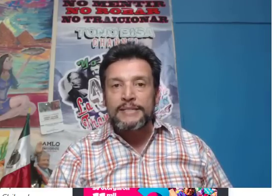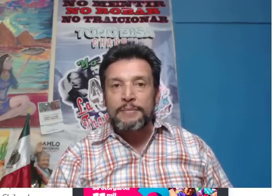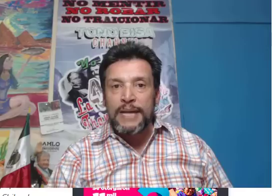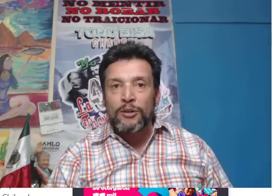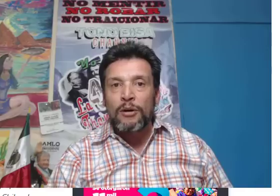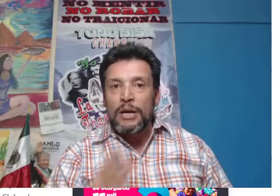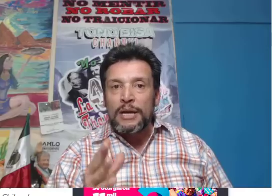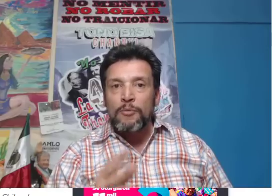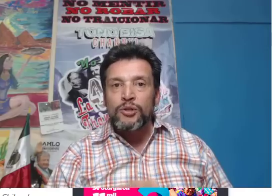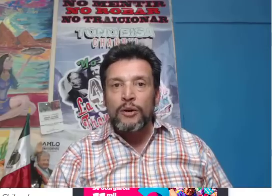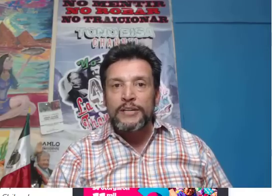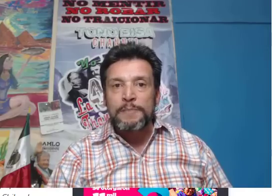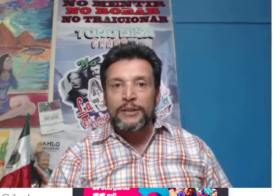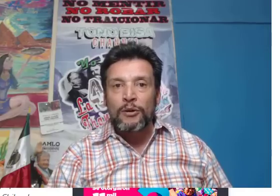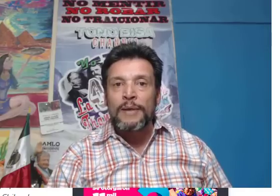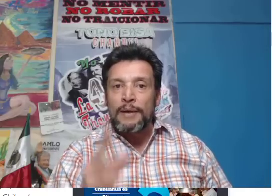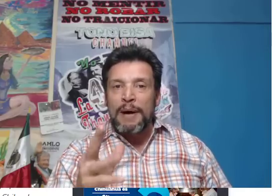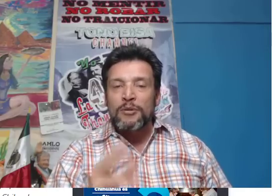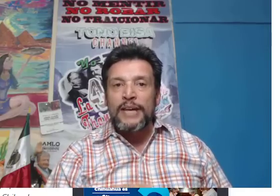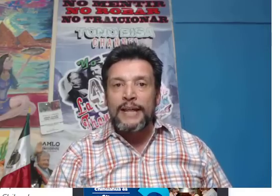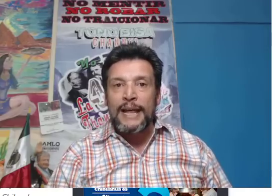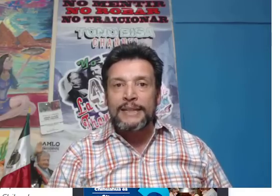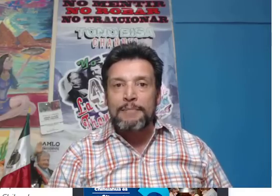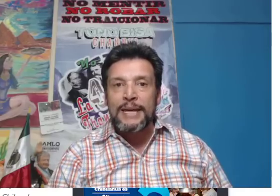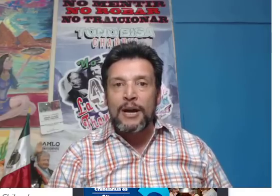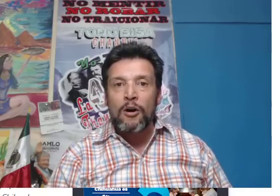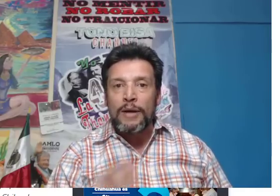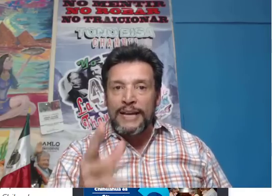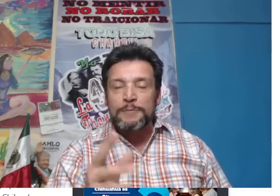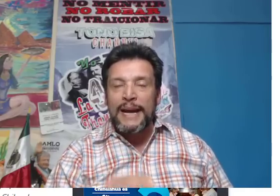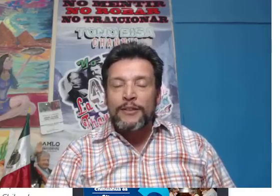mucho agradecimiento y mucho respeto. Vamos